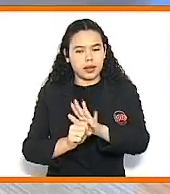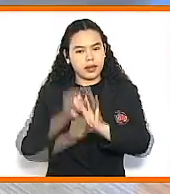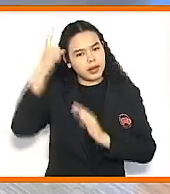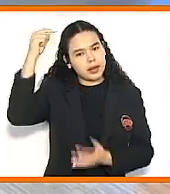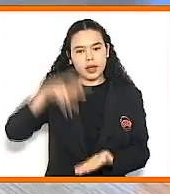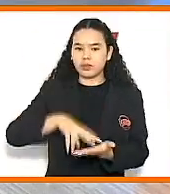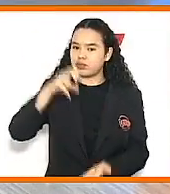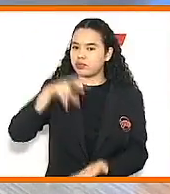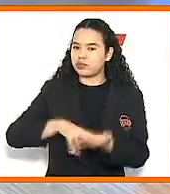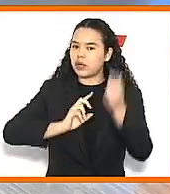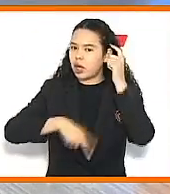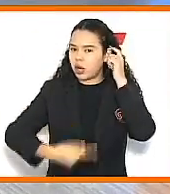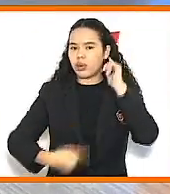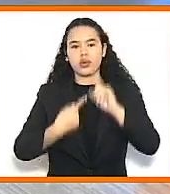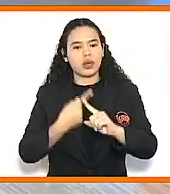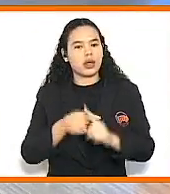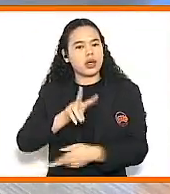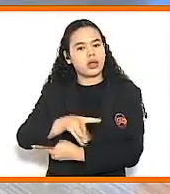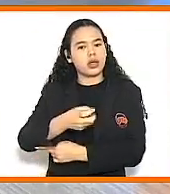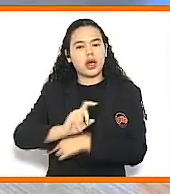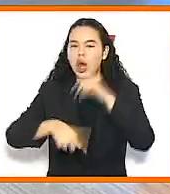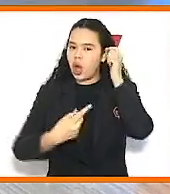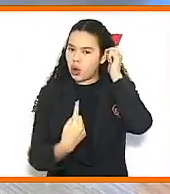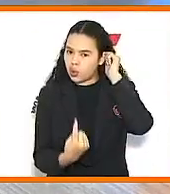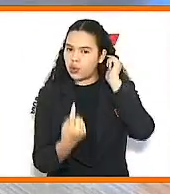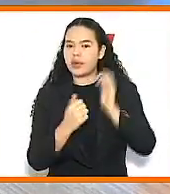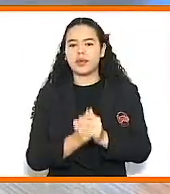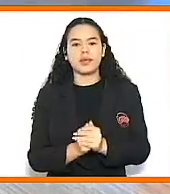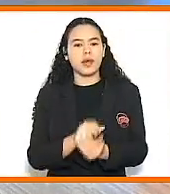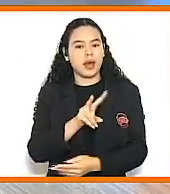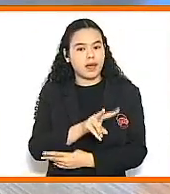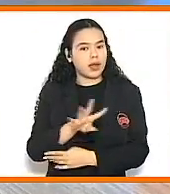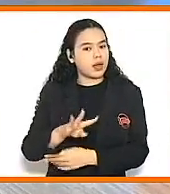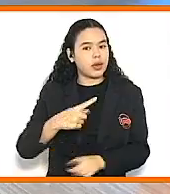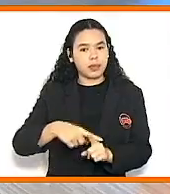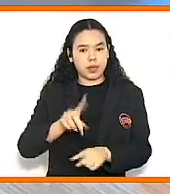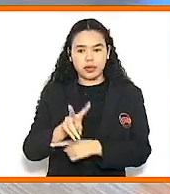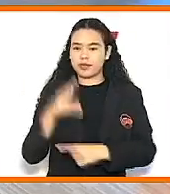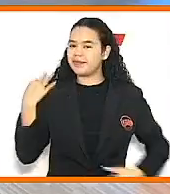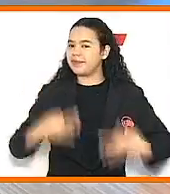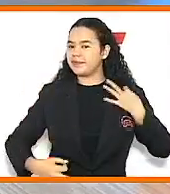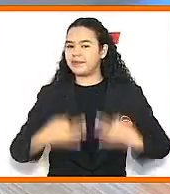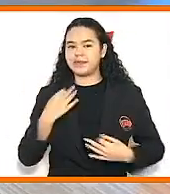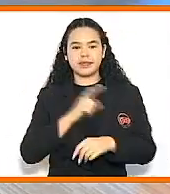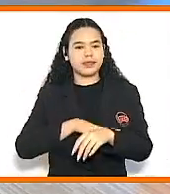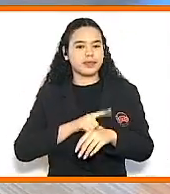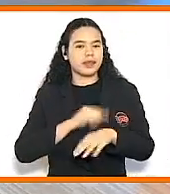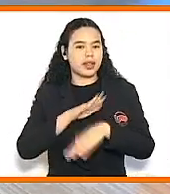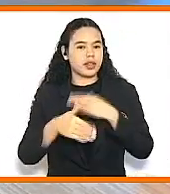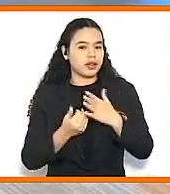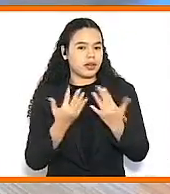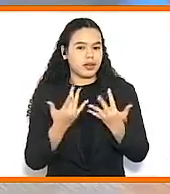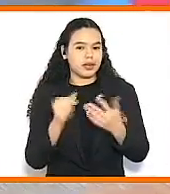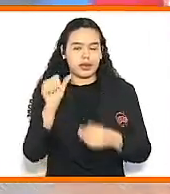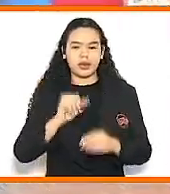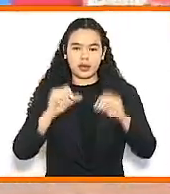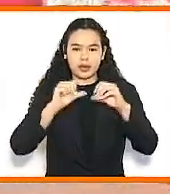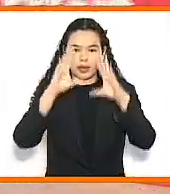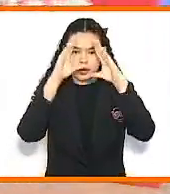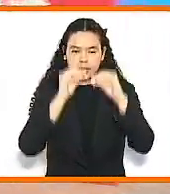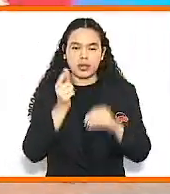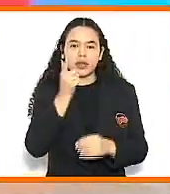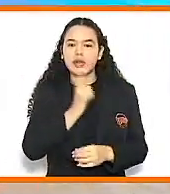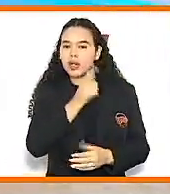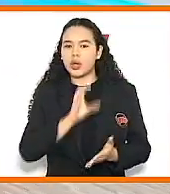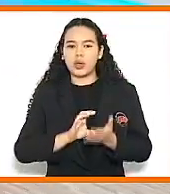Para MultiX, 2X y para más 1, 24, más 2. ¡Felicidades! Ahora llegó el momento más esperado de la noche, nuestro Loto Super Premio.